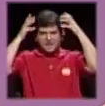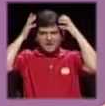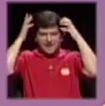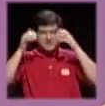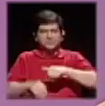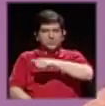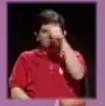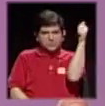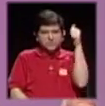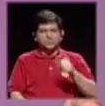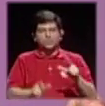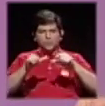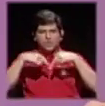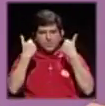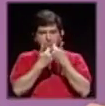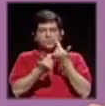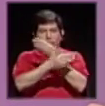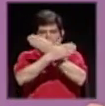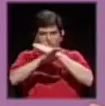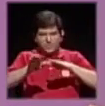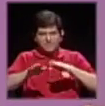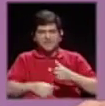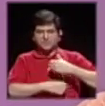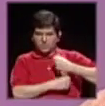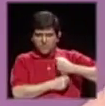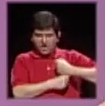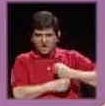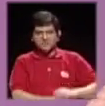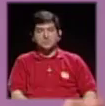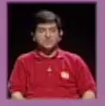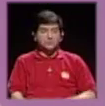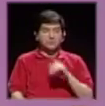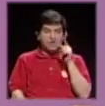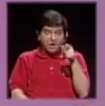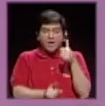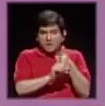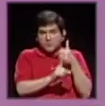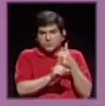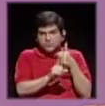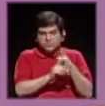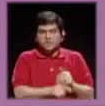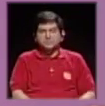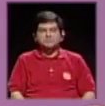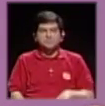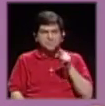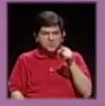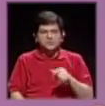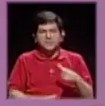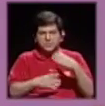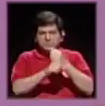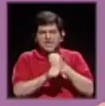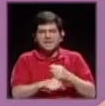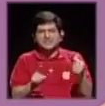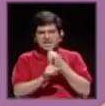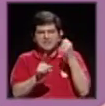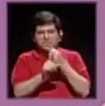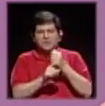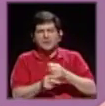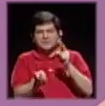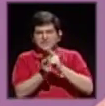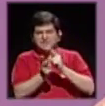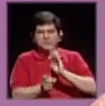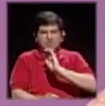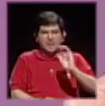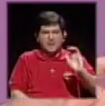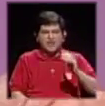cascos de paz, ¿no? De los ejércitos de paz, que han sido perpetradores de violencia sexual hacia niños y